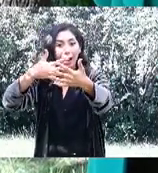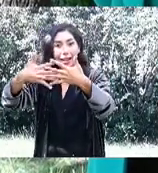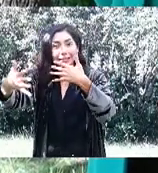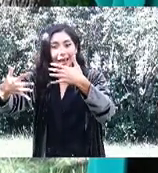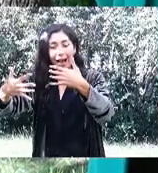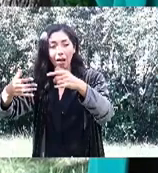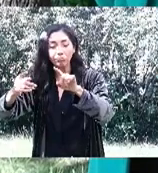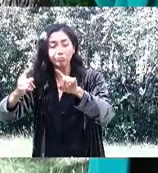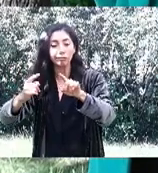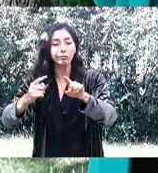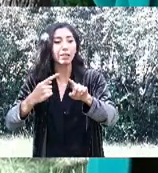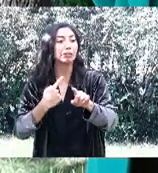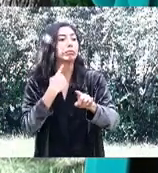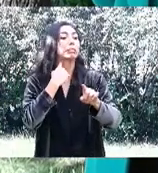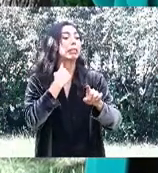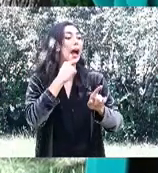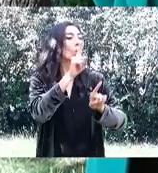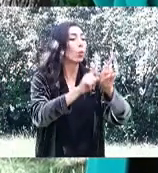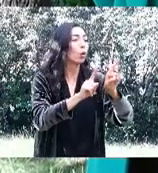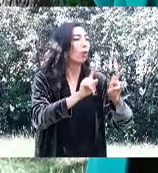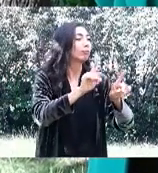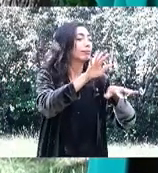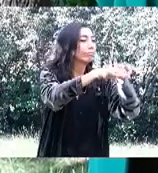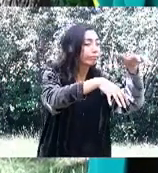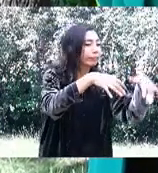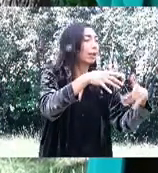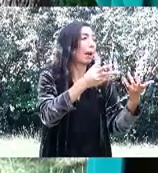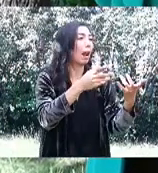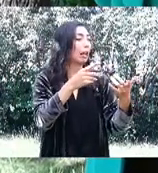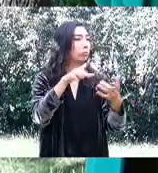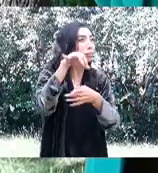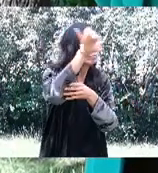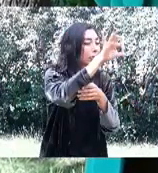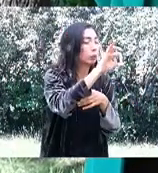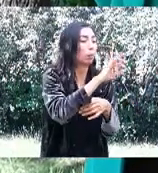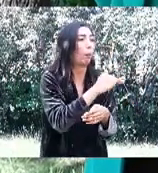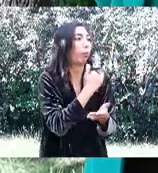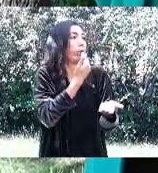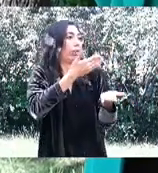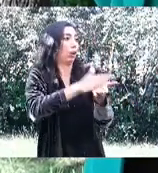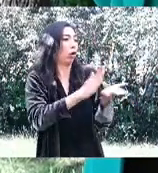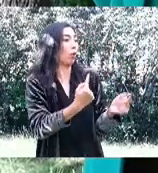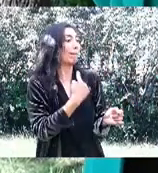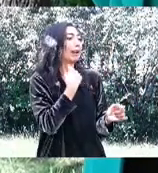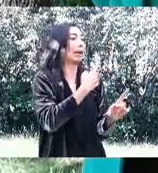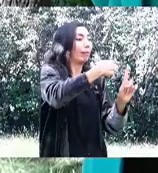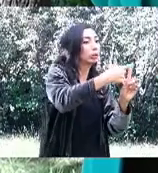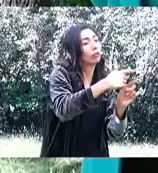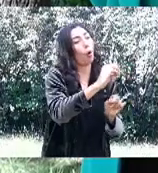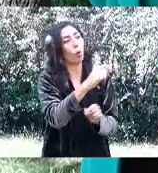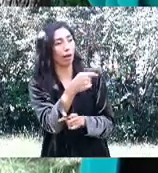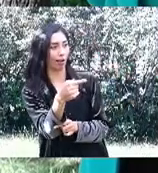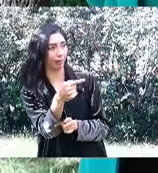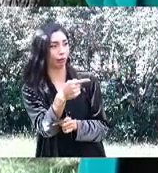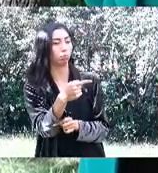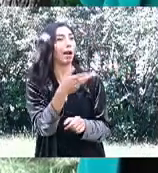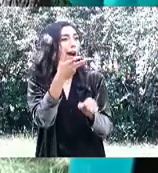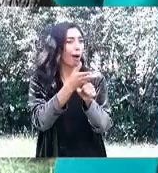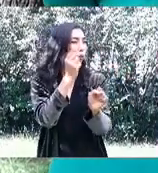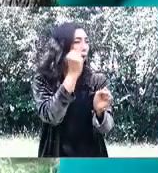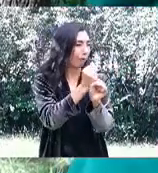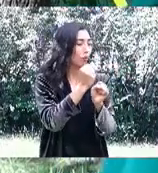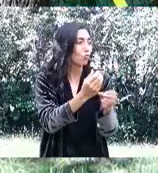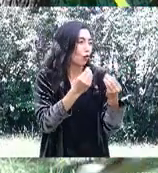de estas especies así que bueno Tenemos un gran trabajo Esperamos que todos ustedes lo puedan conocer prontamente